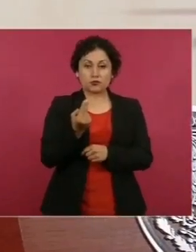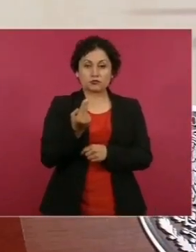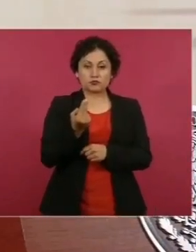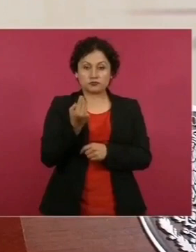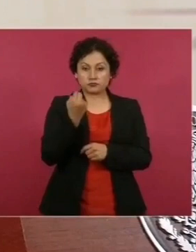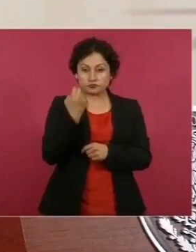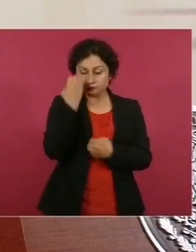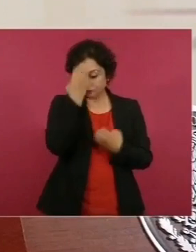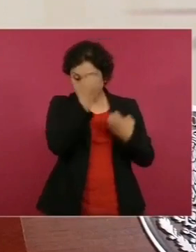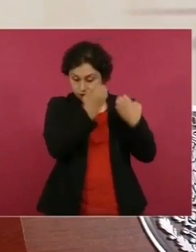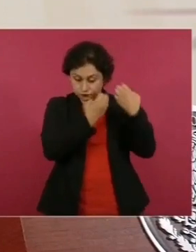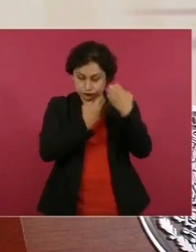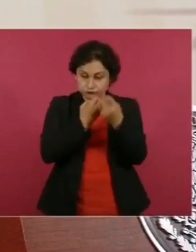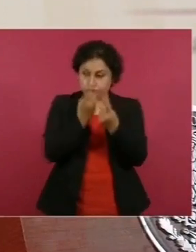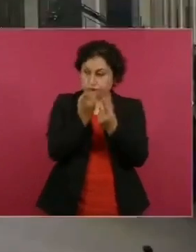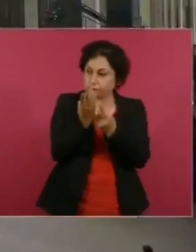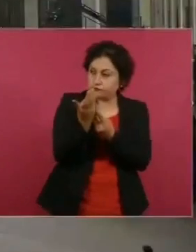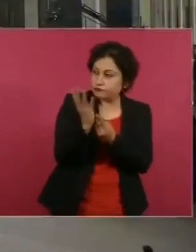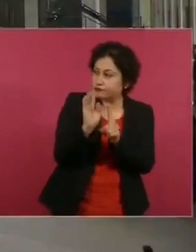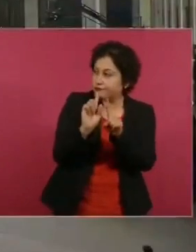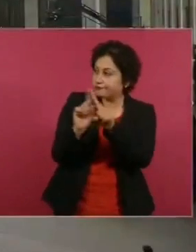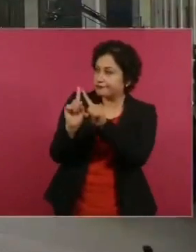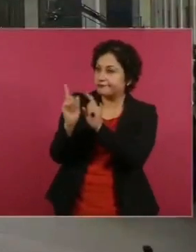analizar muchas fuentes